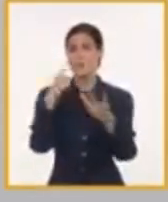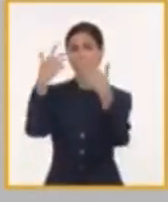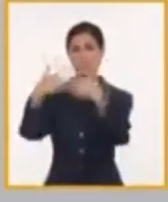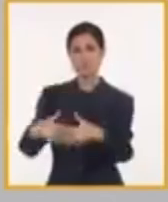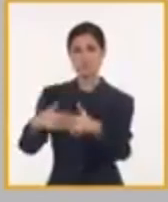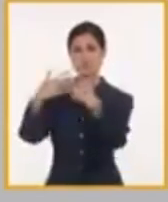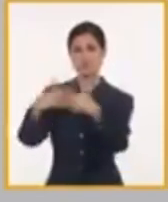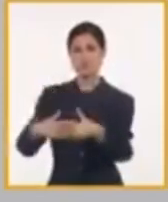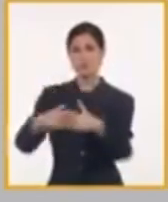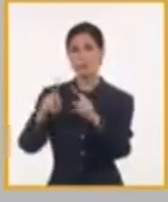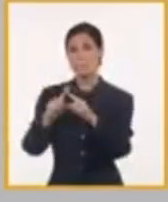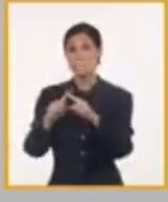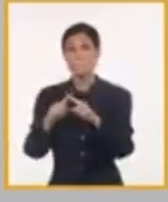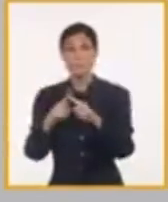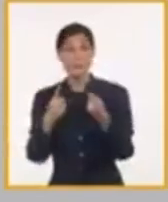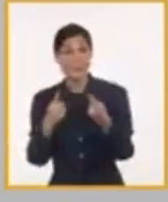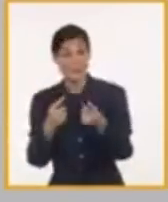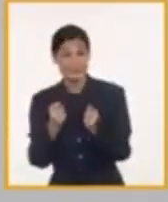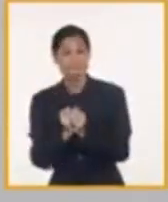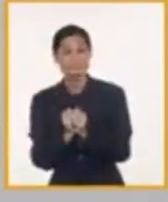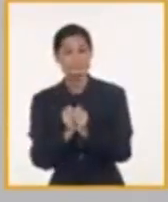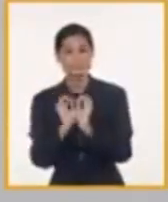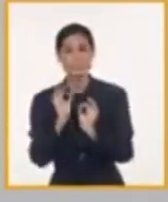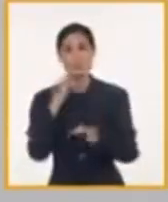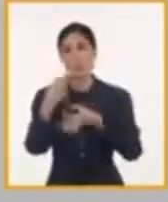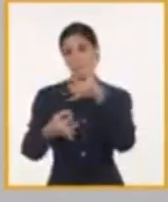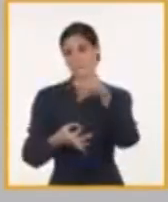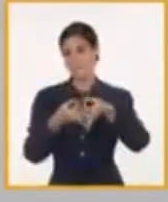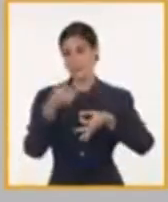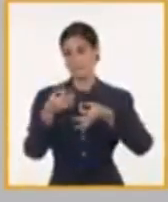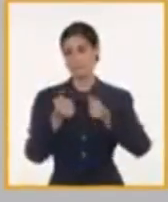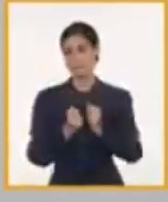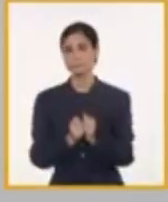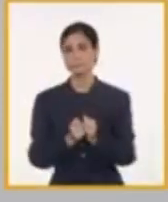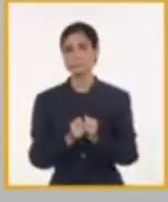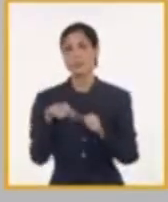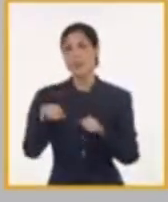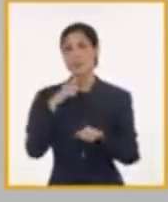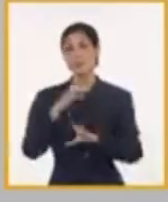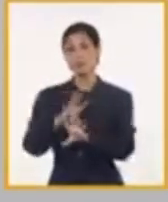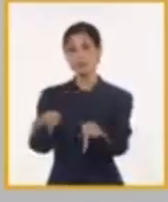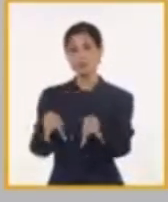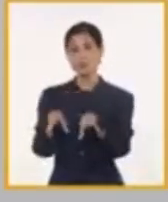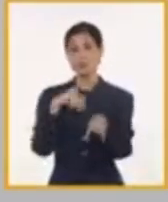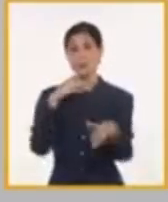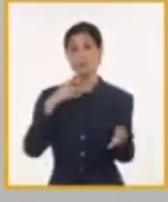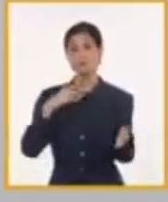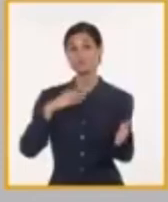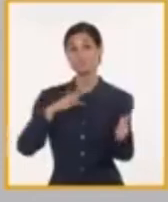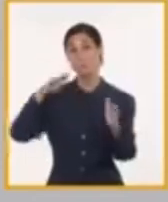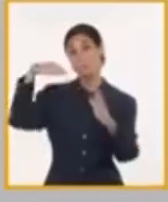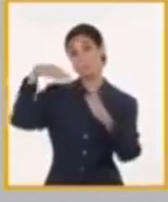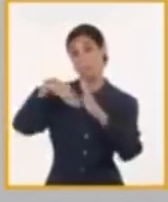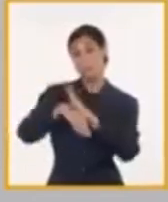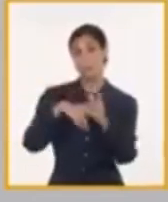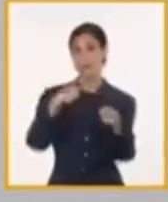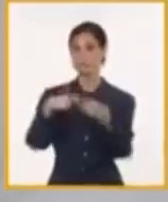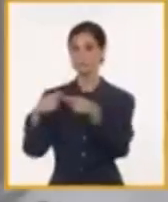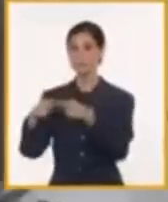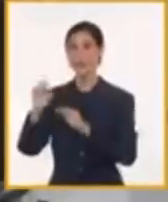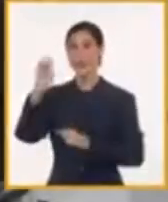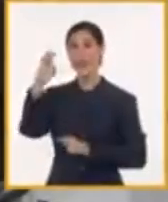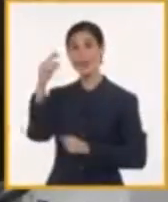y de los destinos fundamentales? Para nadie es un secreto, en el contexto tan difícil que se ha desarrollado nuestra economía en